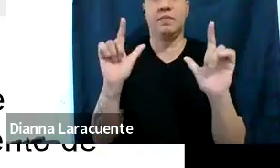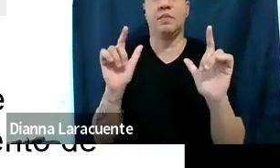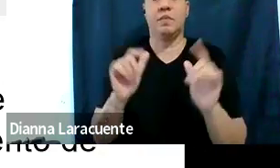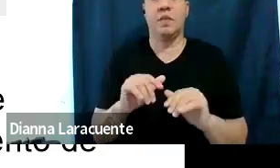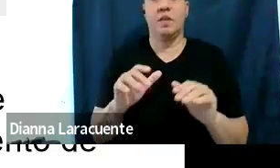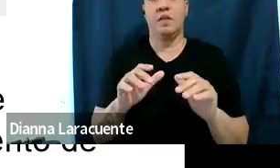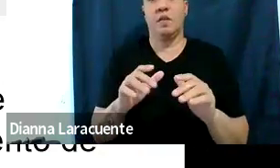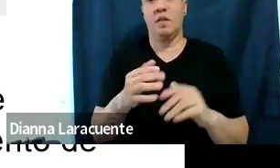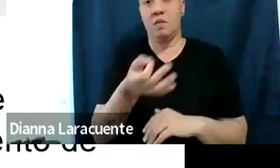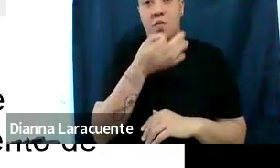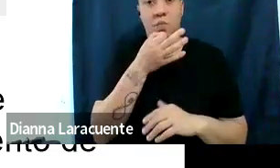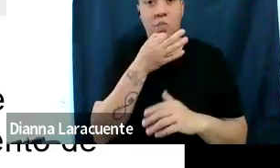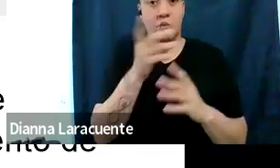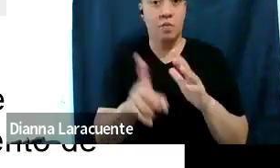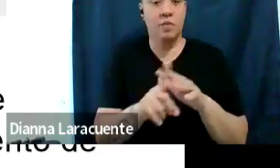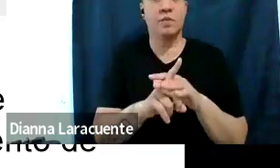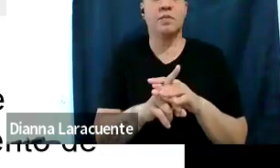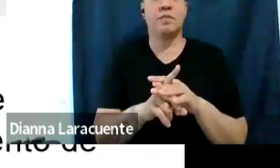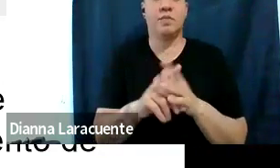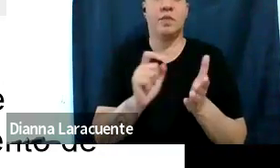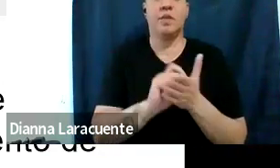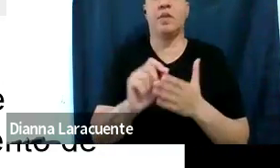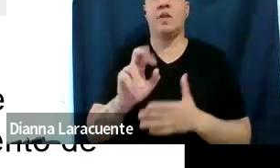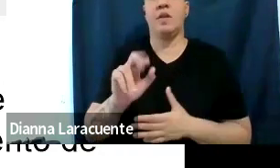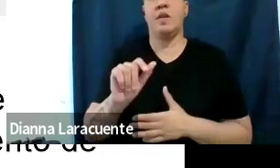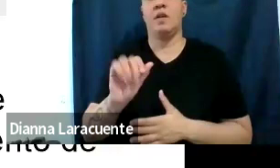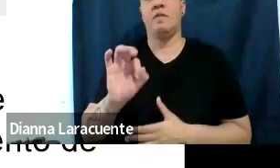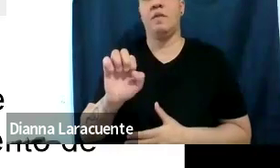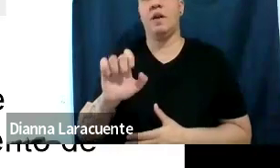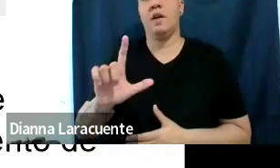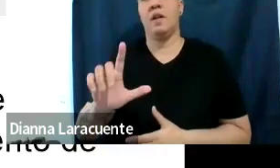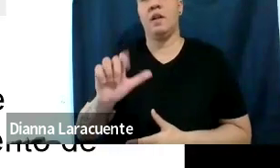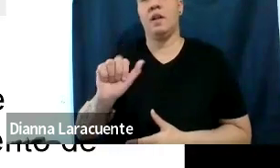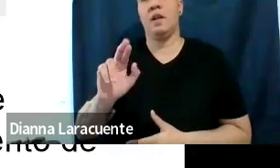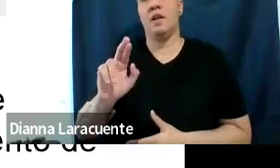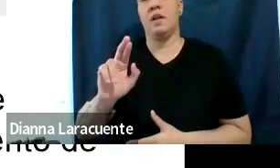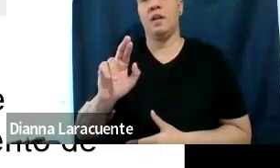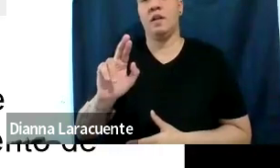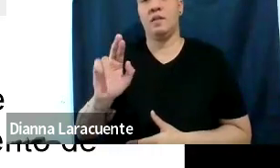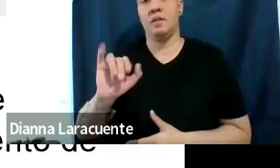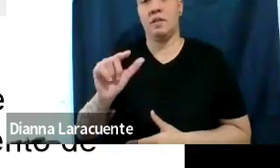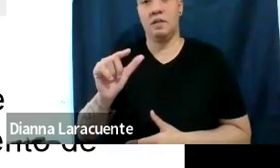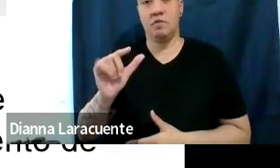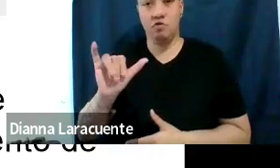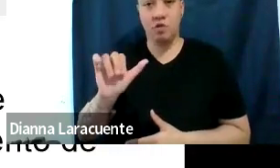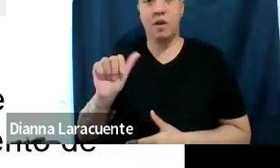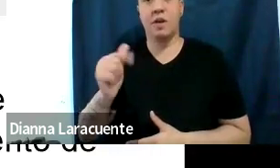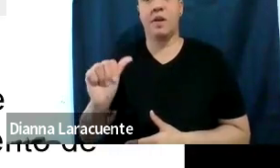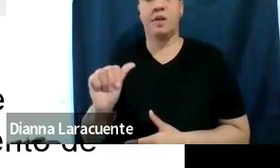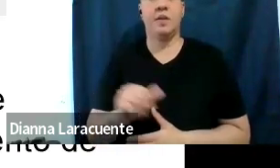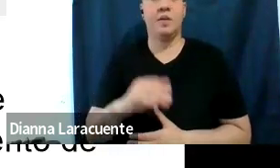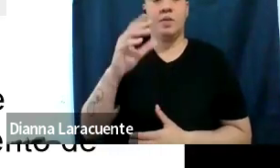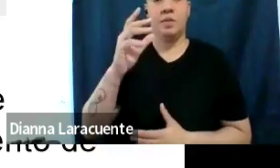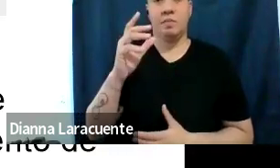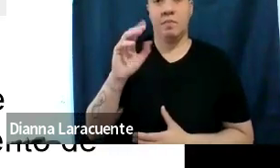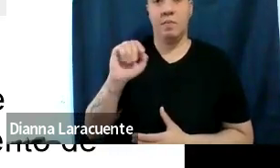se avecinaban. Sigón escribió Rafael Arrillaga, masón, que escribió este